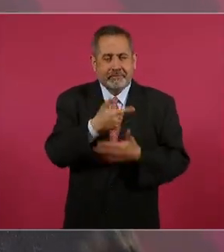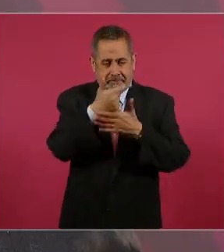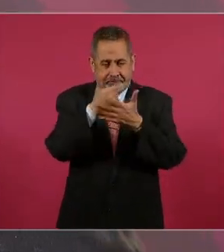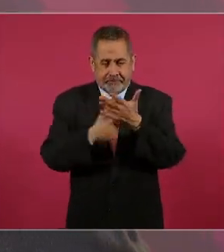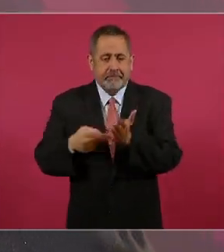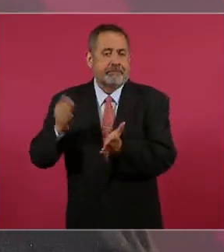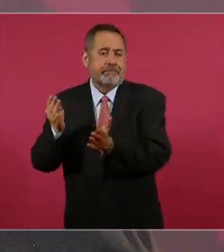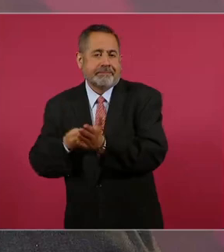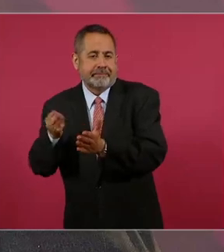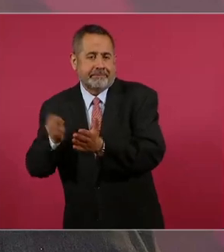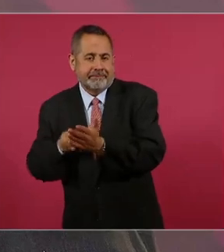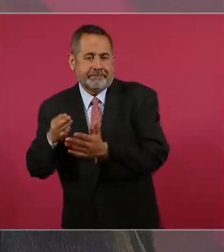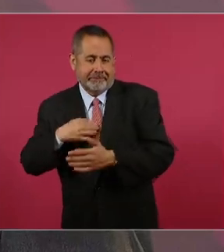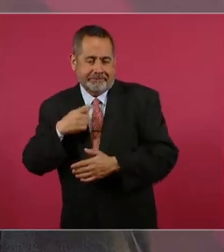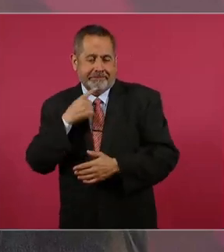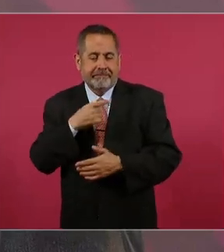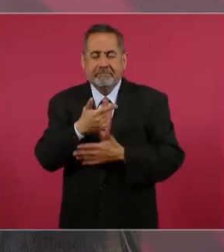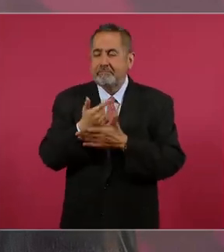infracciones